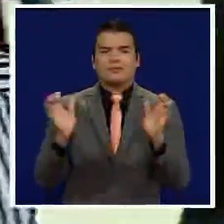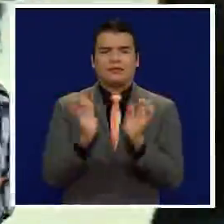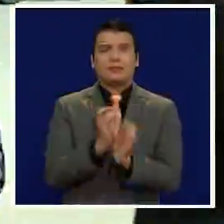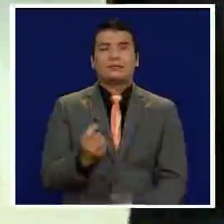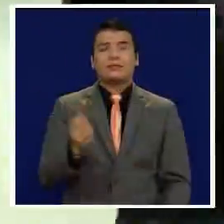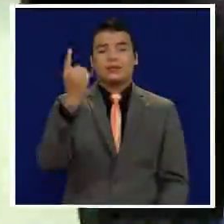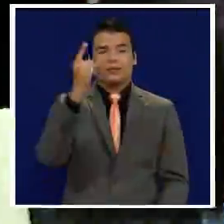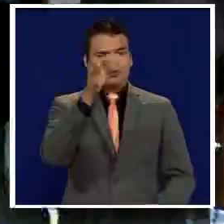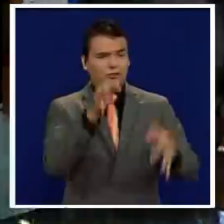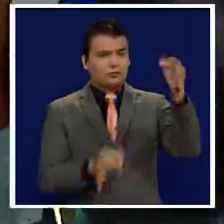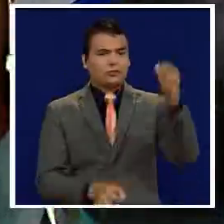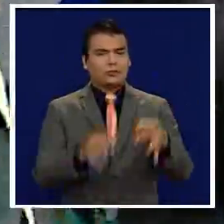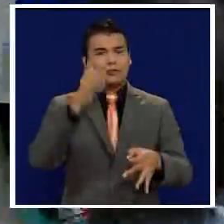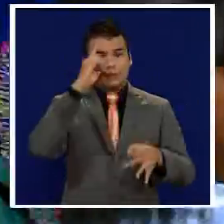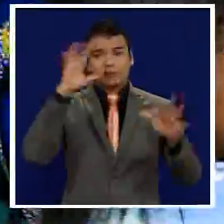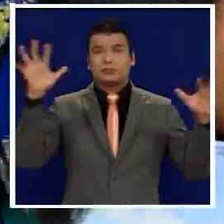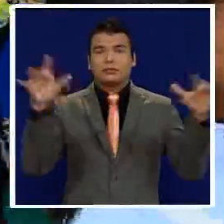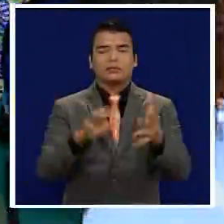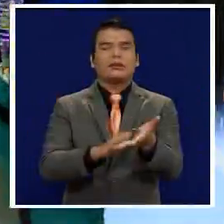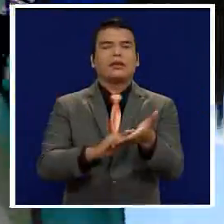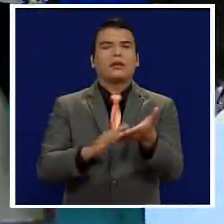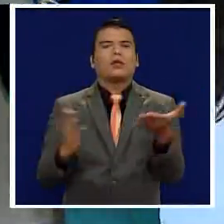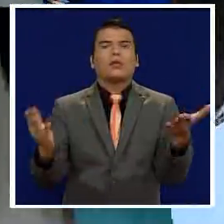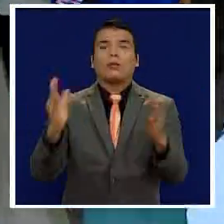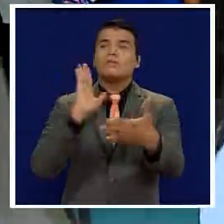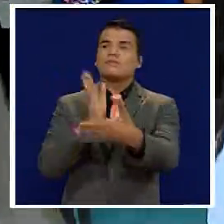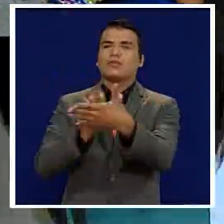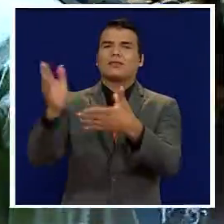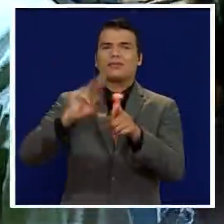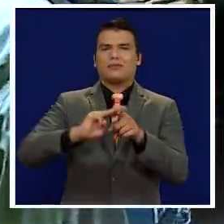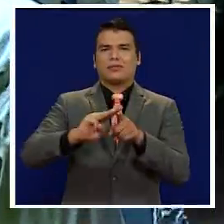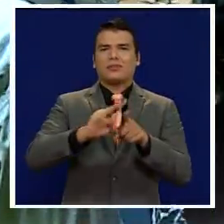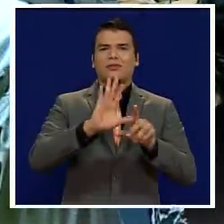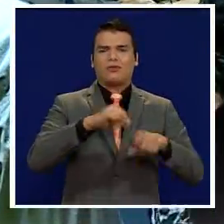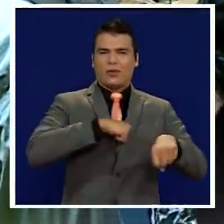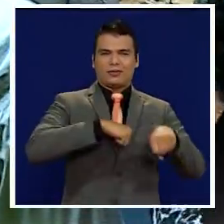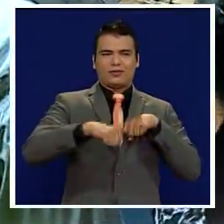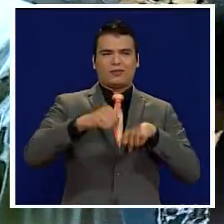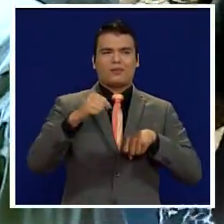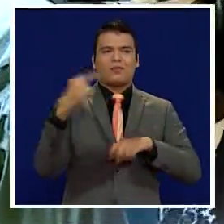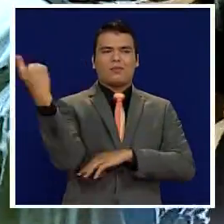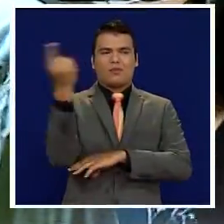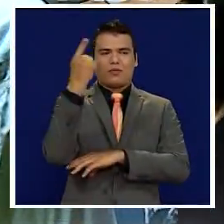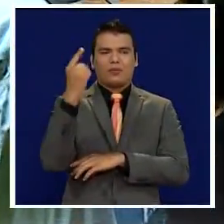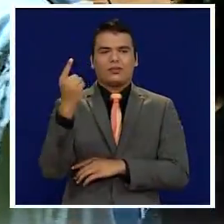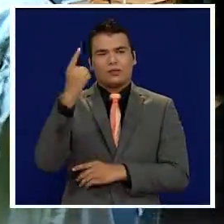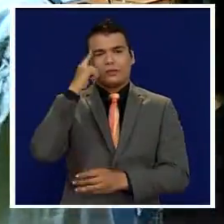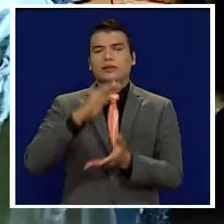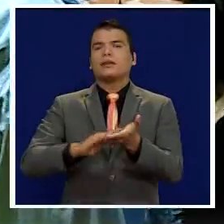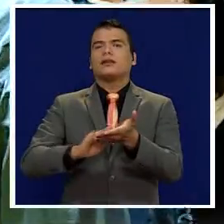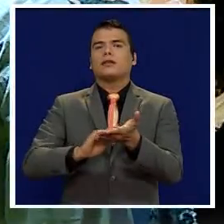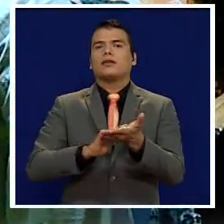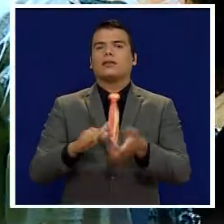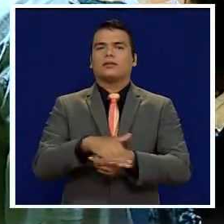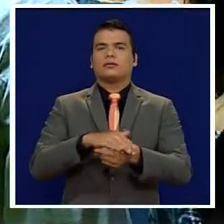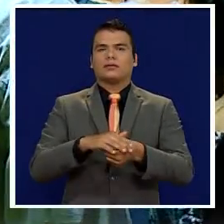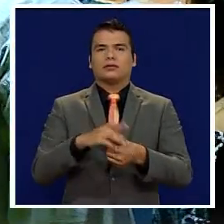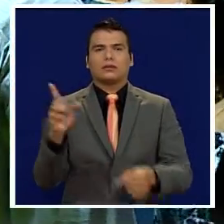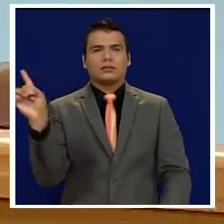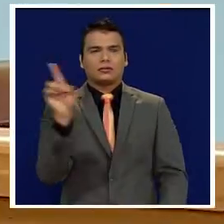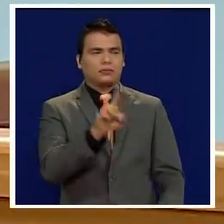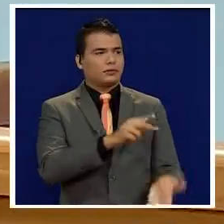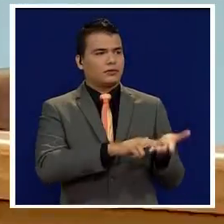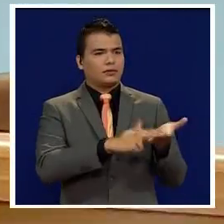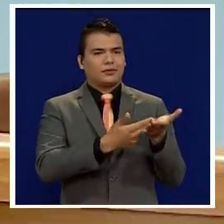primera audiencia donde se pretendía resolver una acción contra Metrocali por no considerar a la población con discapacidad auditiva en el sistema masivo, pero por no tener